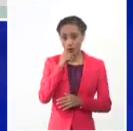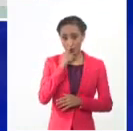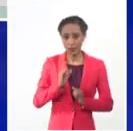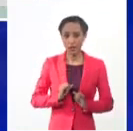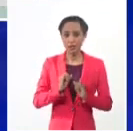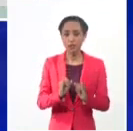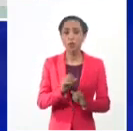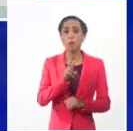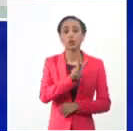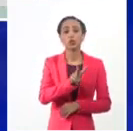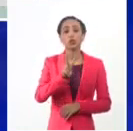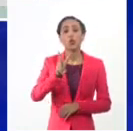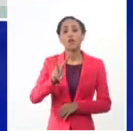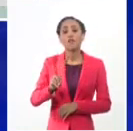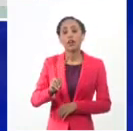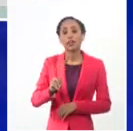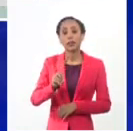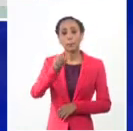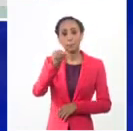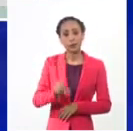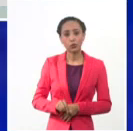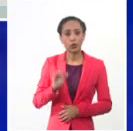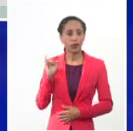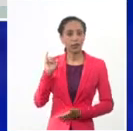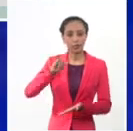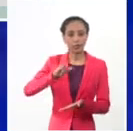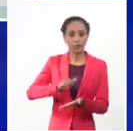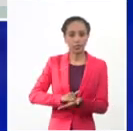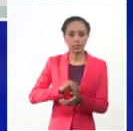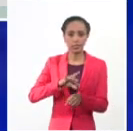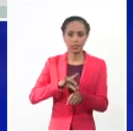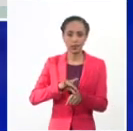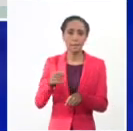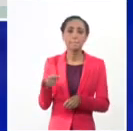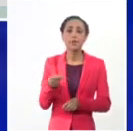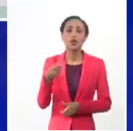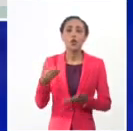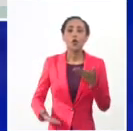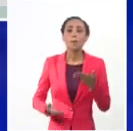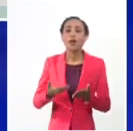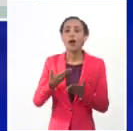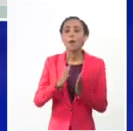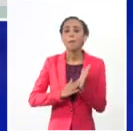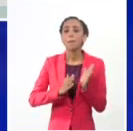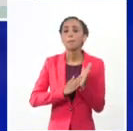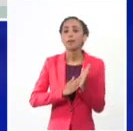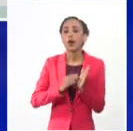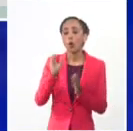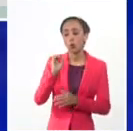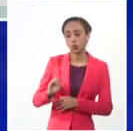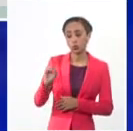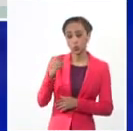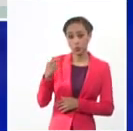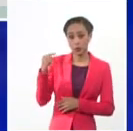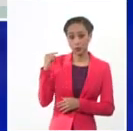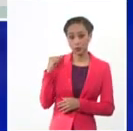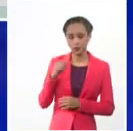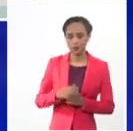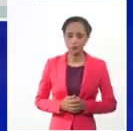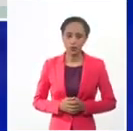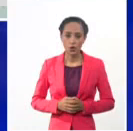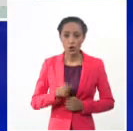220 casos importados menos que el mes de octubre. Noviembre con 80